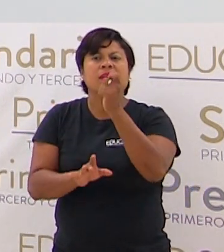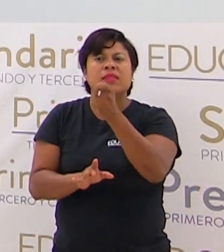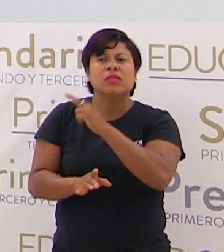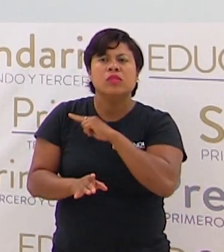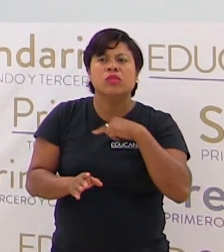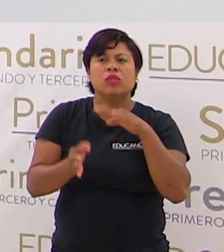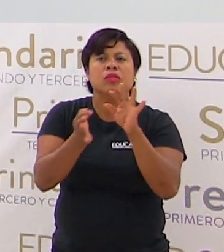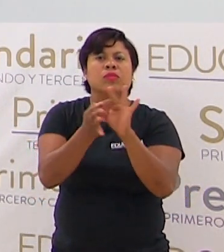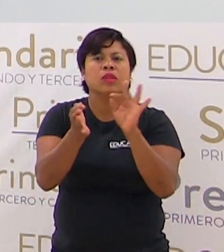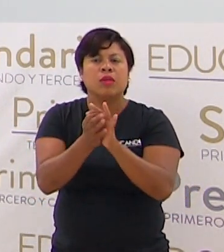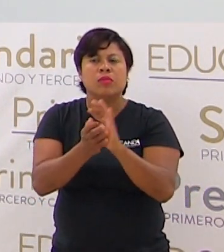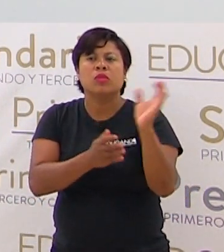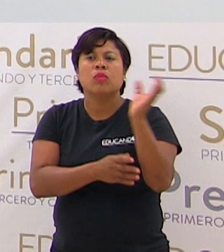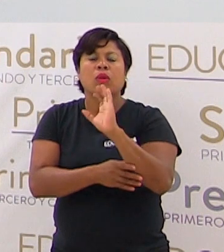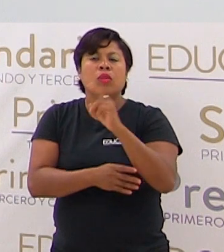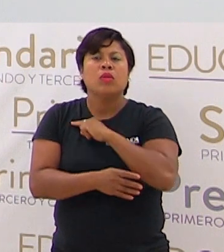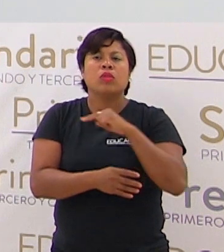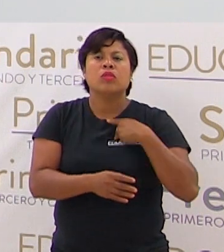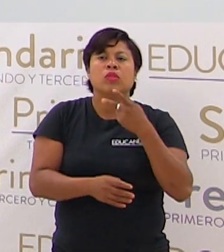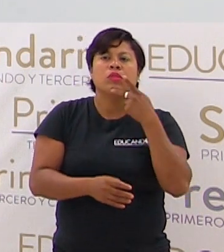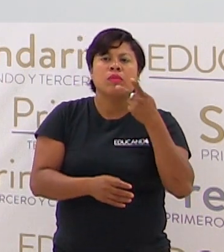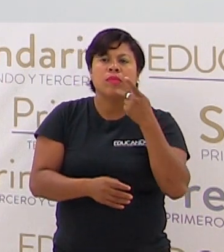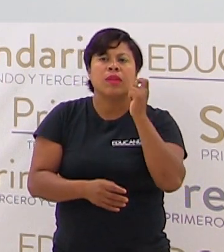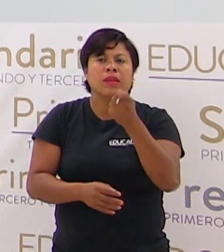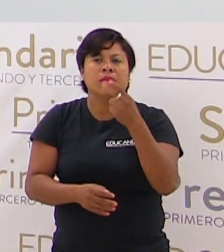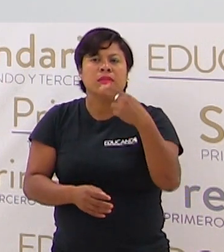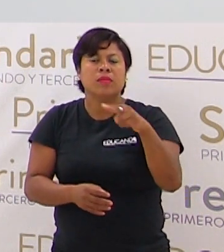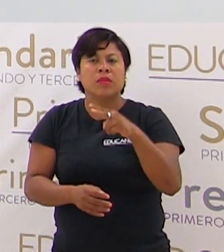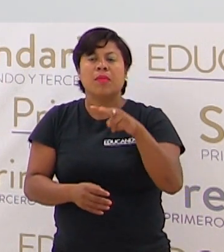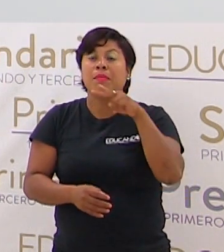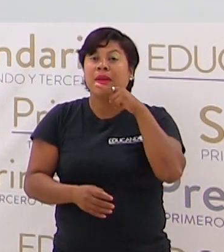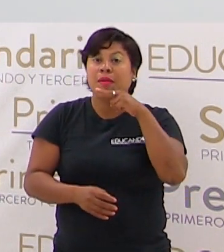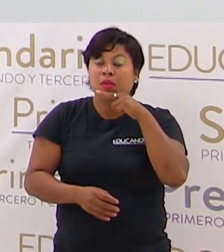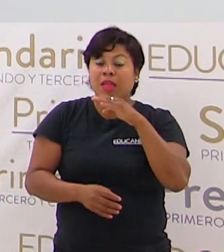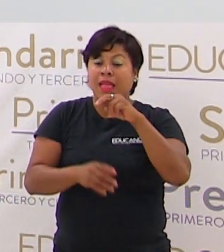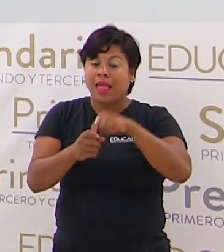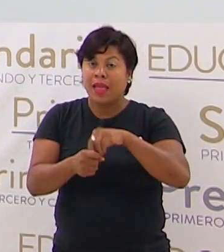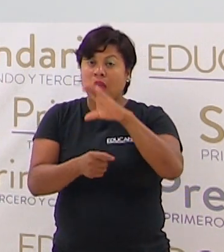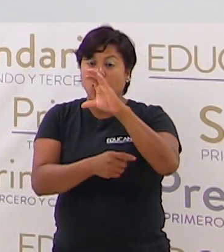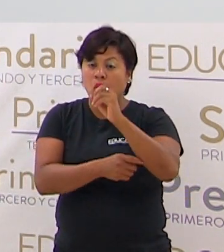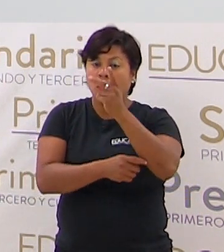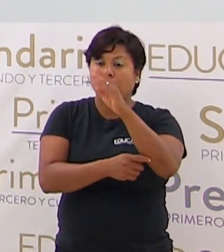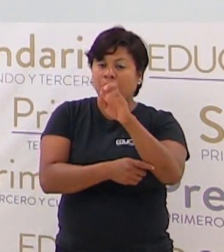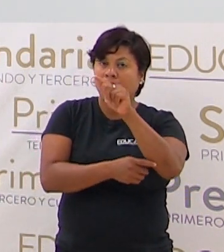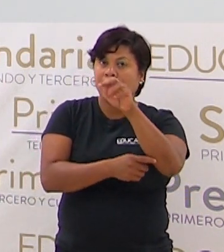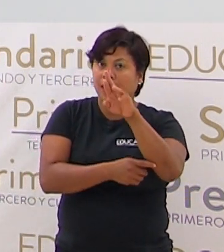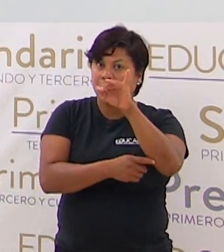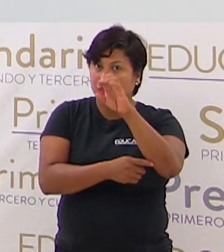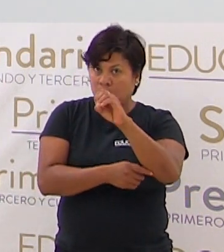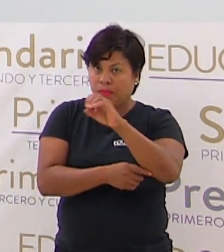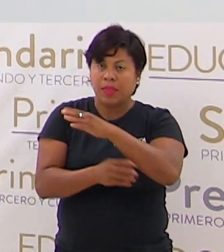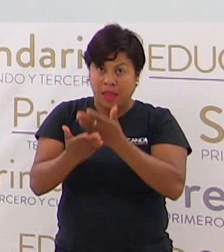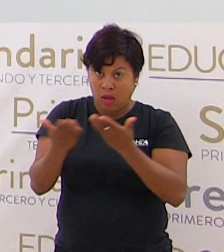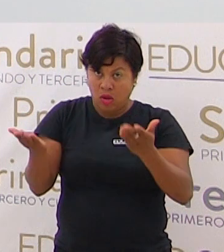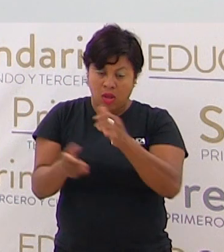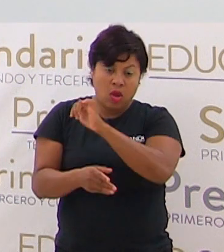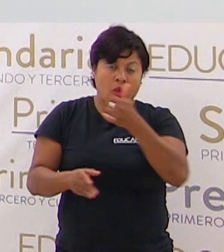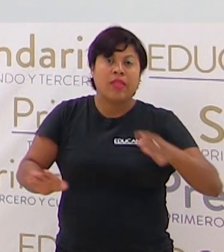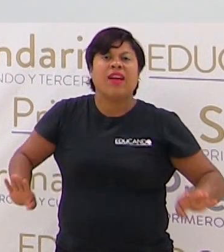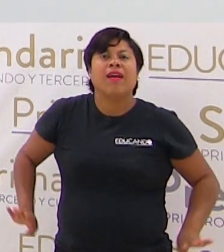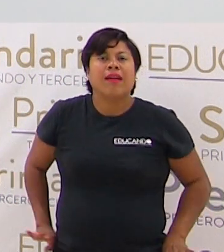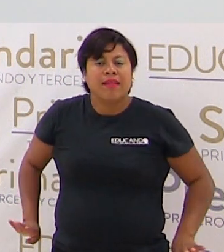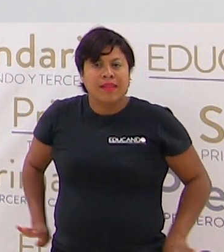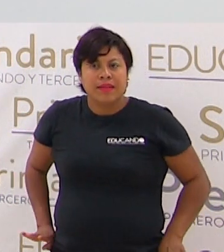nos referimos cuando hablamos de lo que llamamos verbos en copretérito. Ahora, otra característica